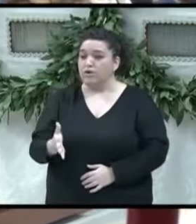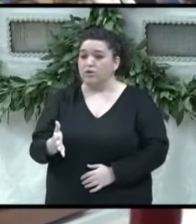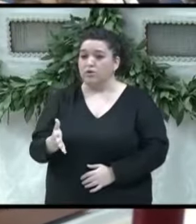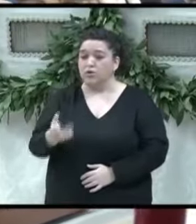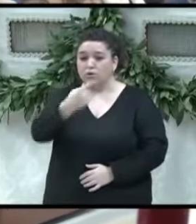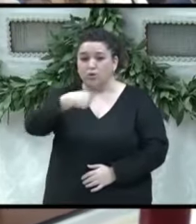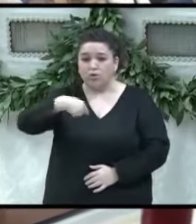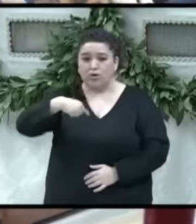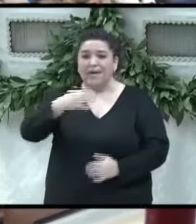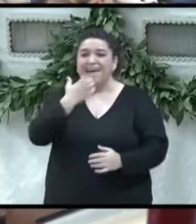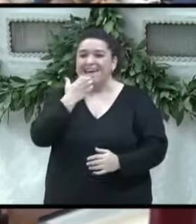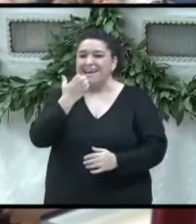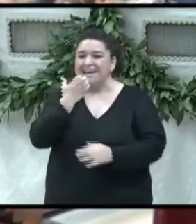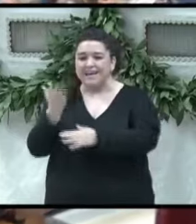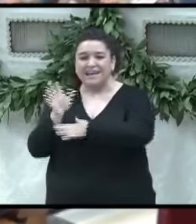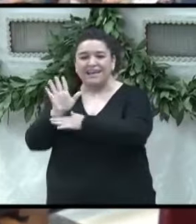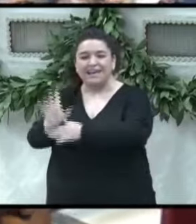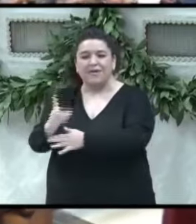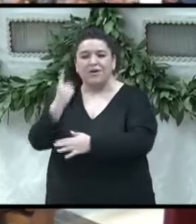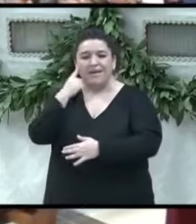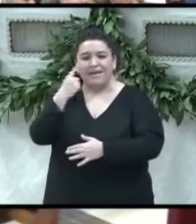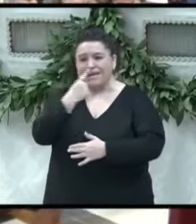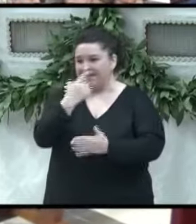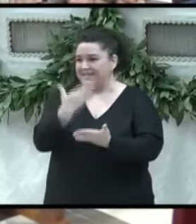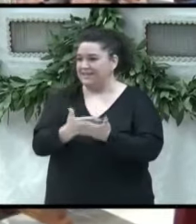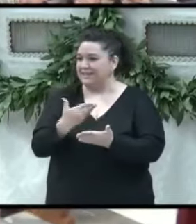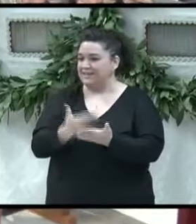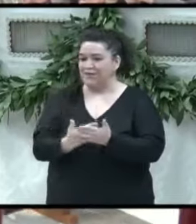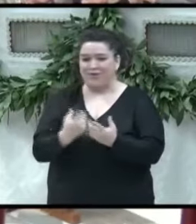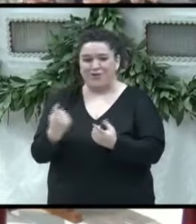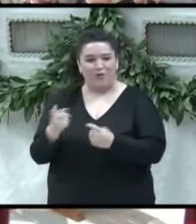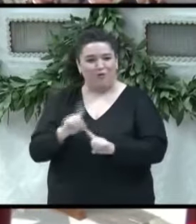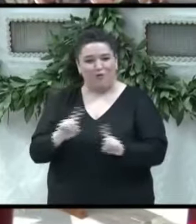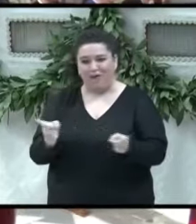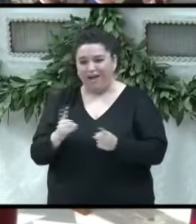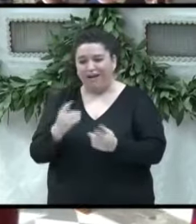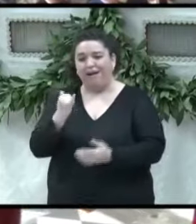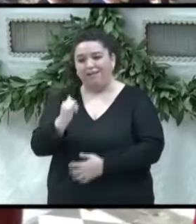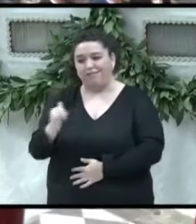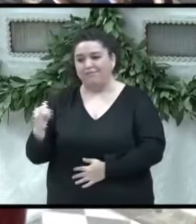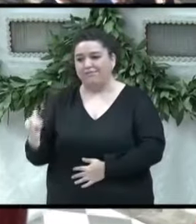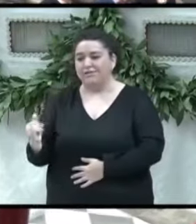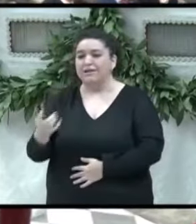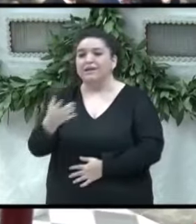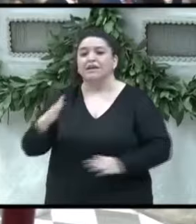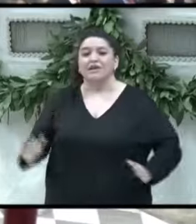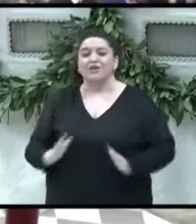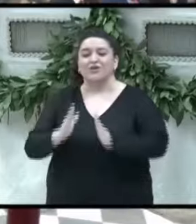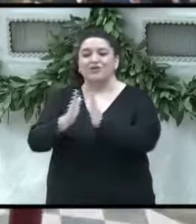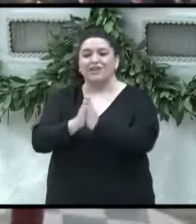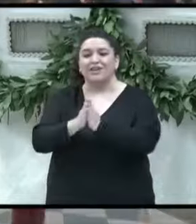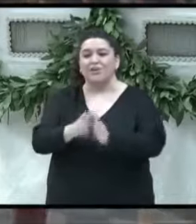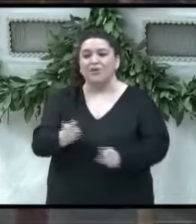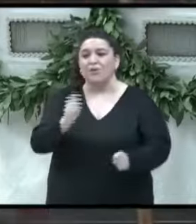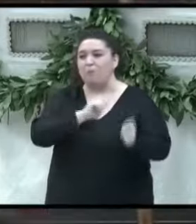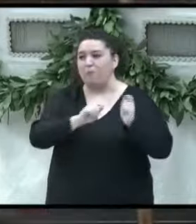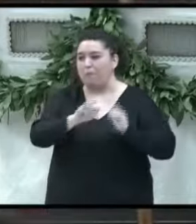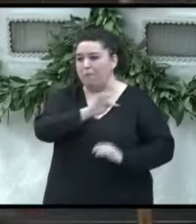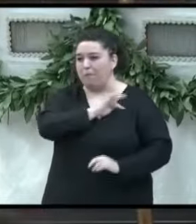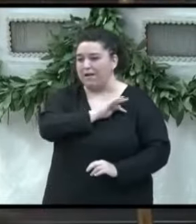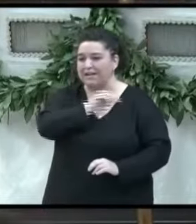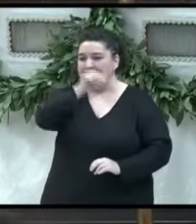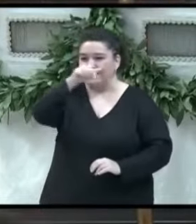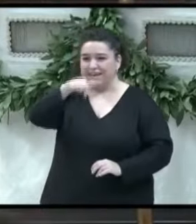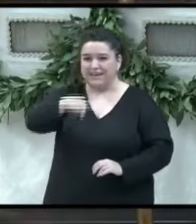como veis ejemplos testimonios no nos faltan y los santos Mártires